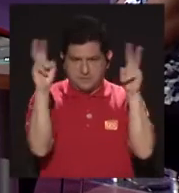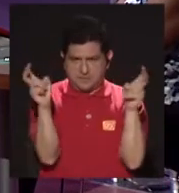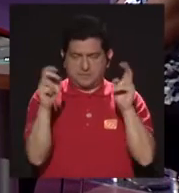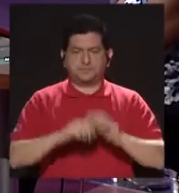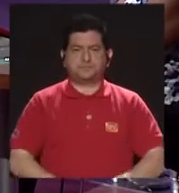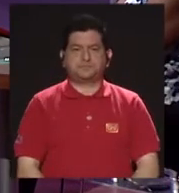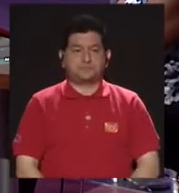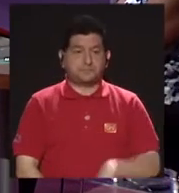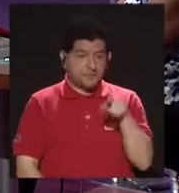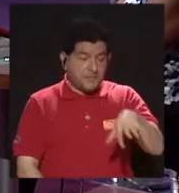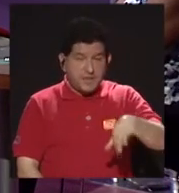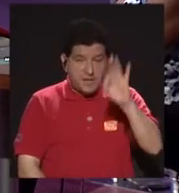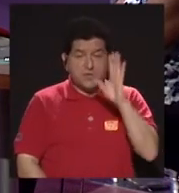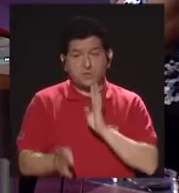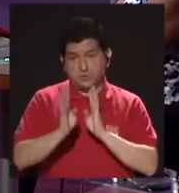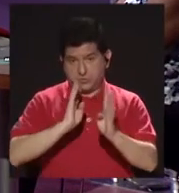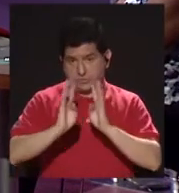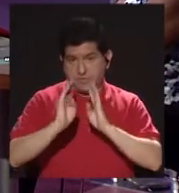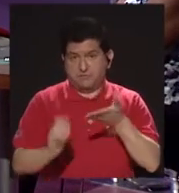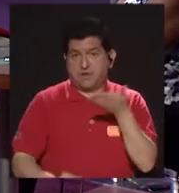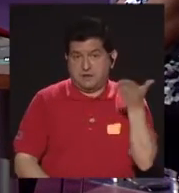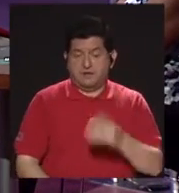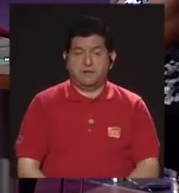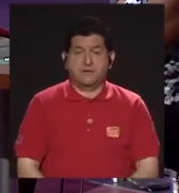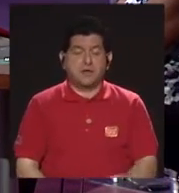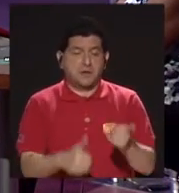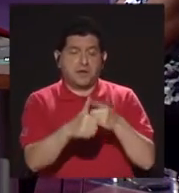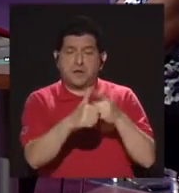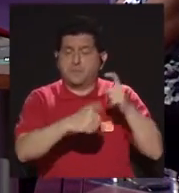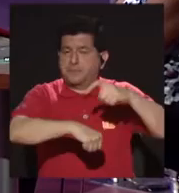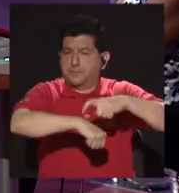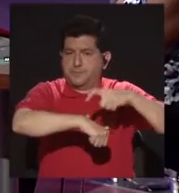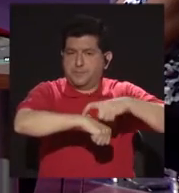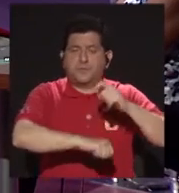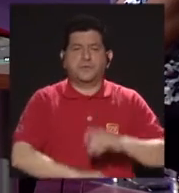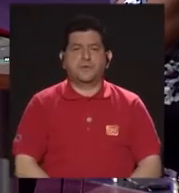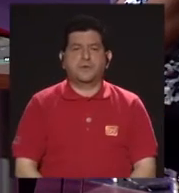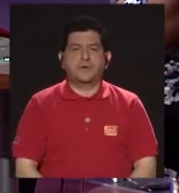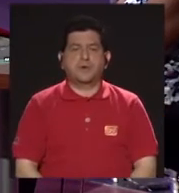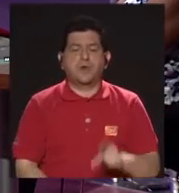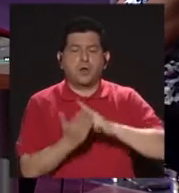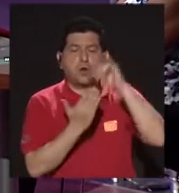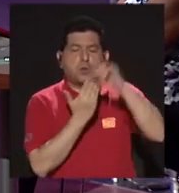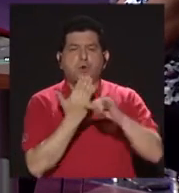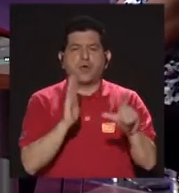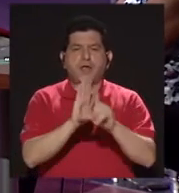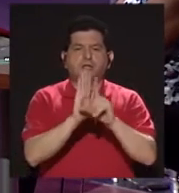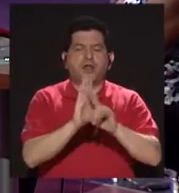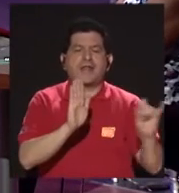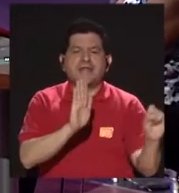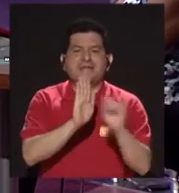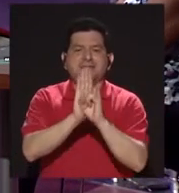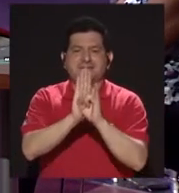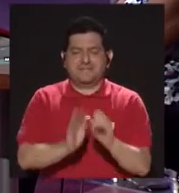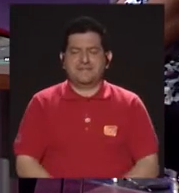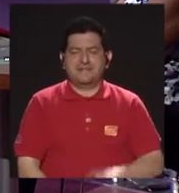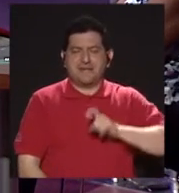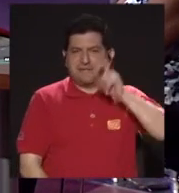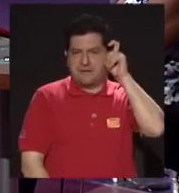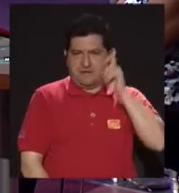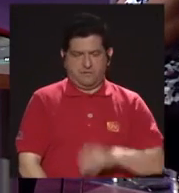ellos escogieron hablar sobre este primer primer lugar sobre el proyecto de ley de identidad de género